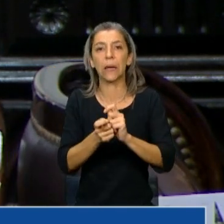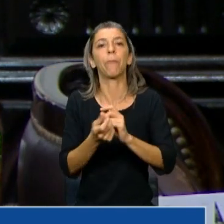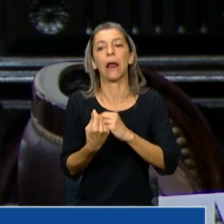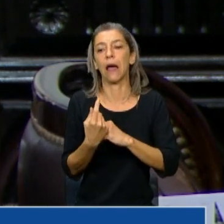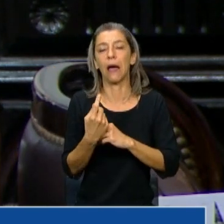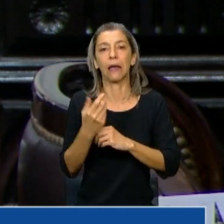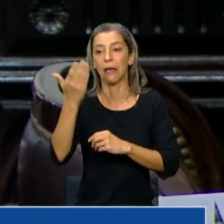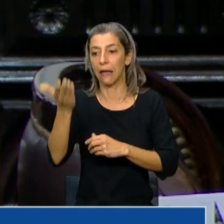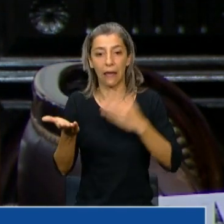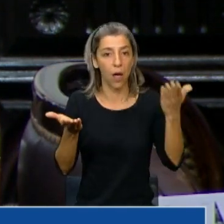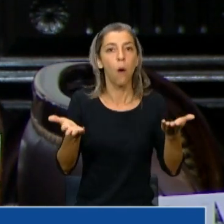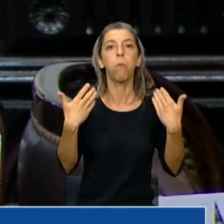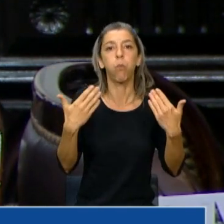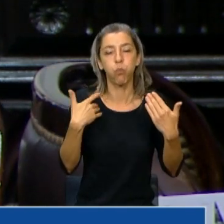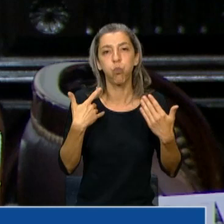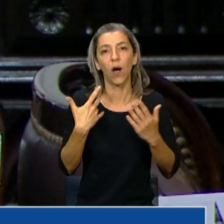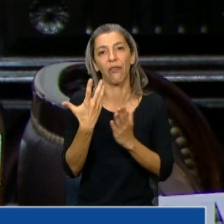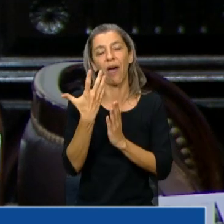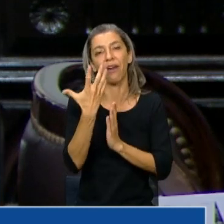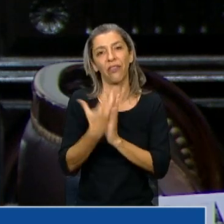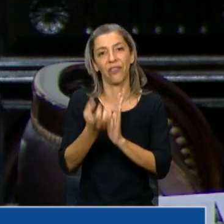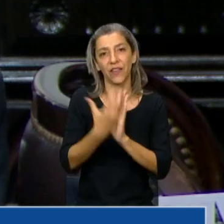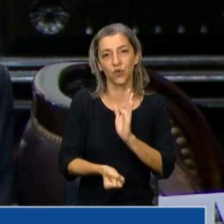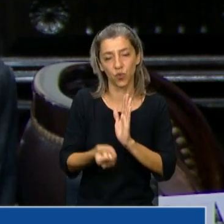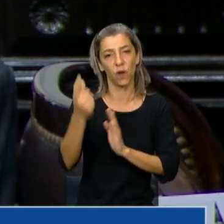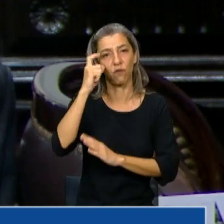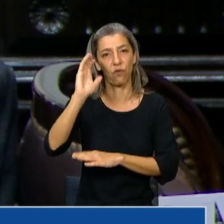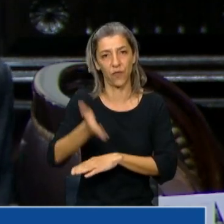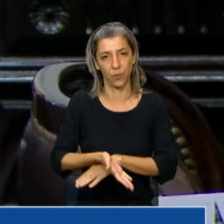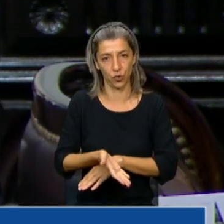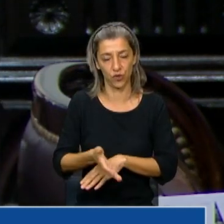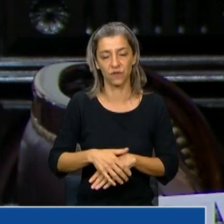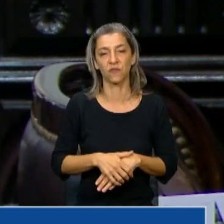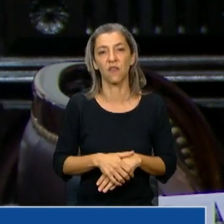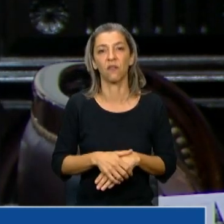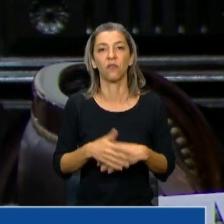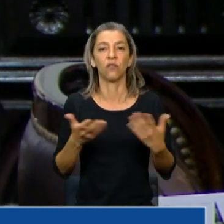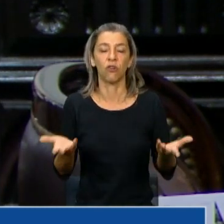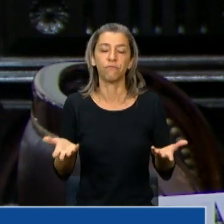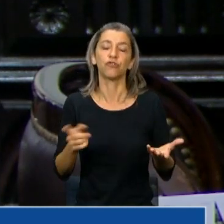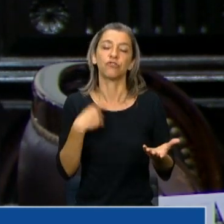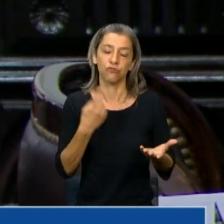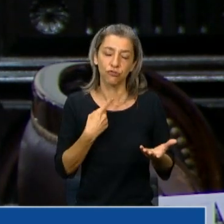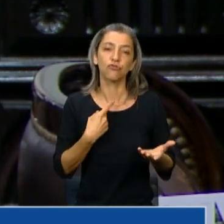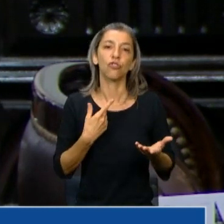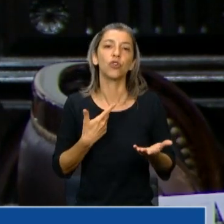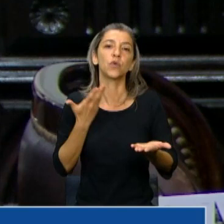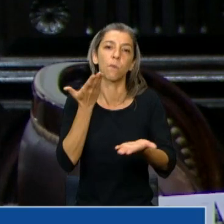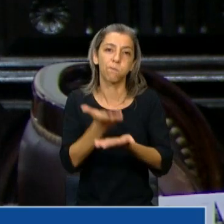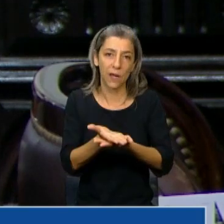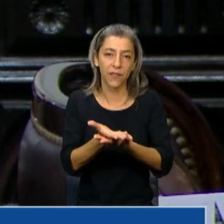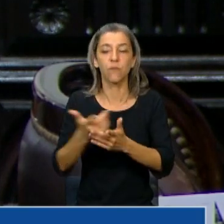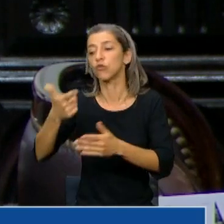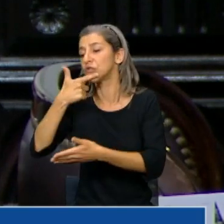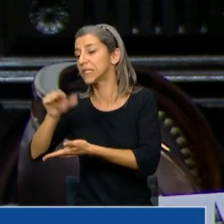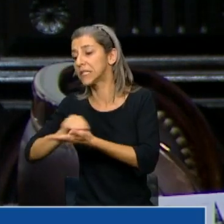un equivalente del 10% de la suma de alquileres. Por estas razones, nosotros vamos a insistir en la sanción dada por